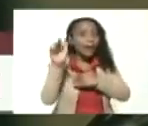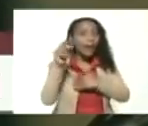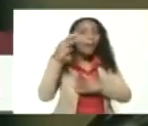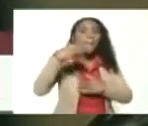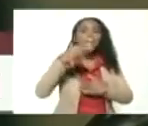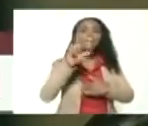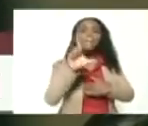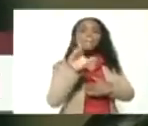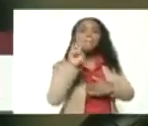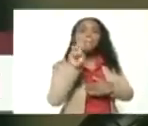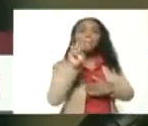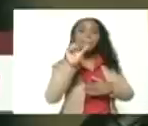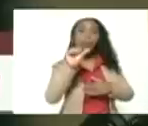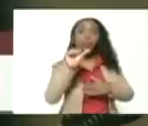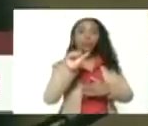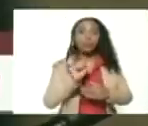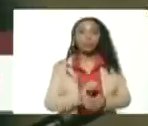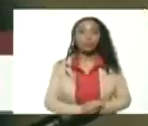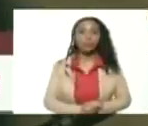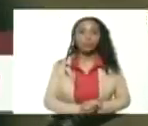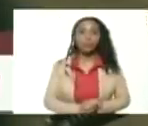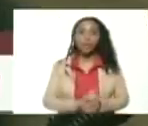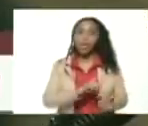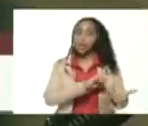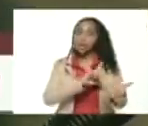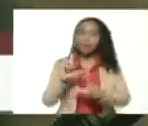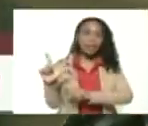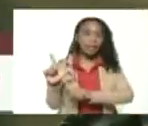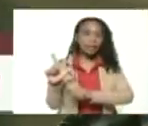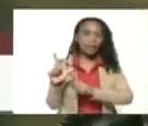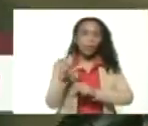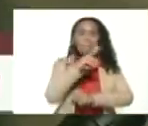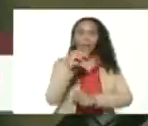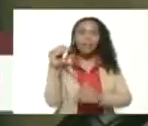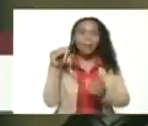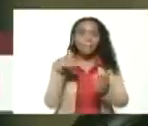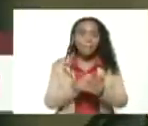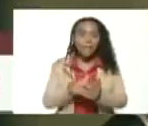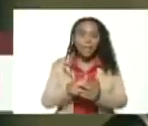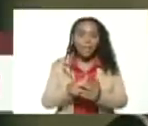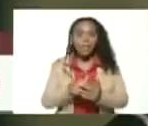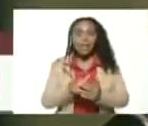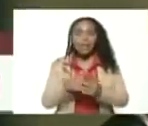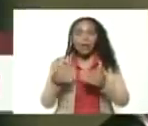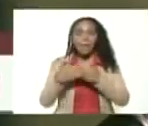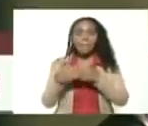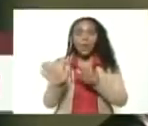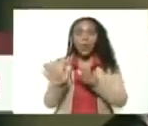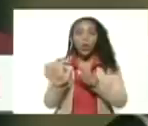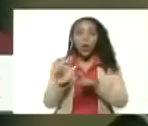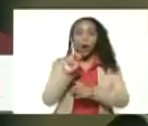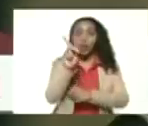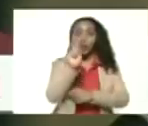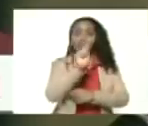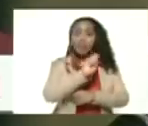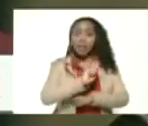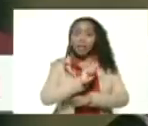¿Ah? Ya tenemos 20.000 cuentas abiertas apenas en un mes, y eso se va a